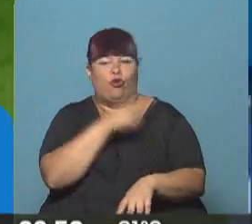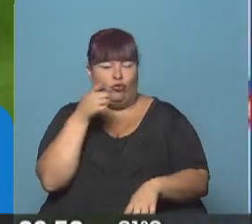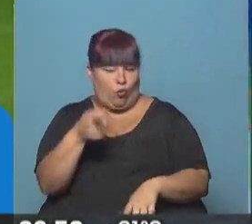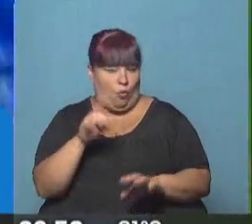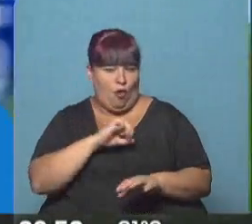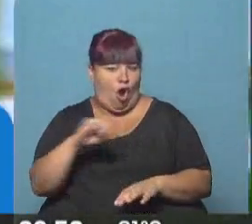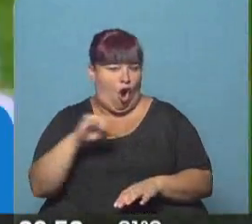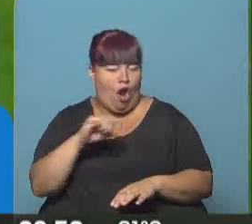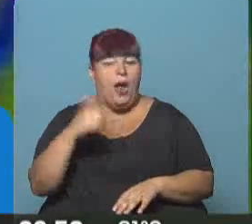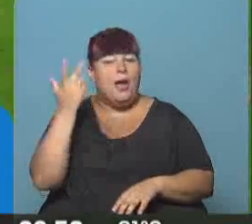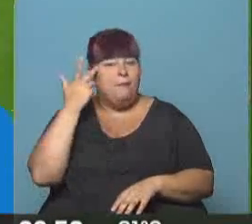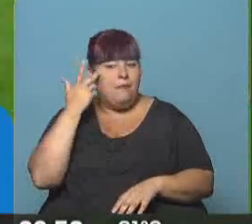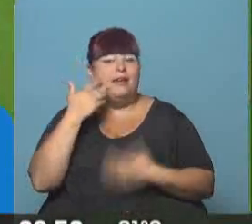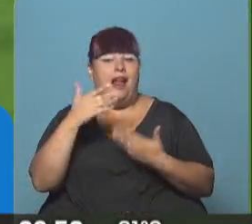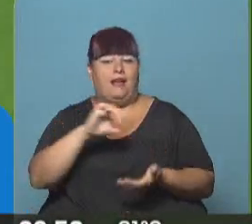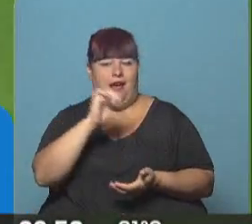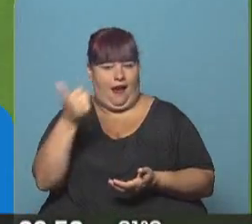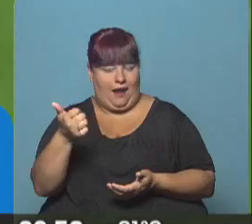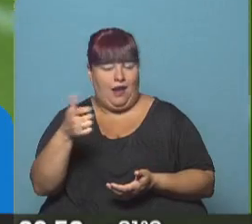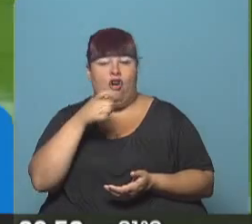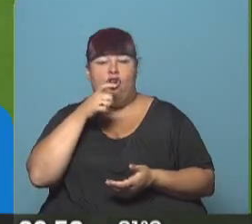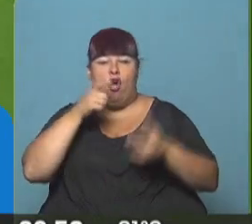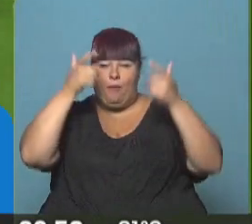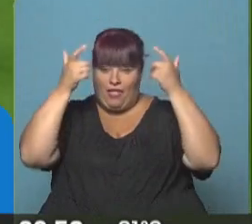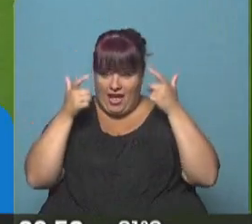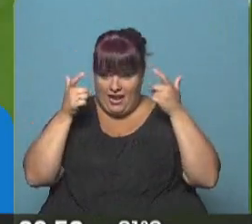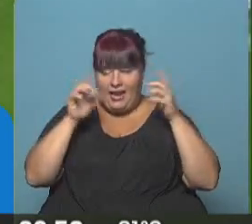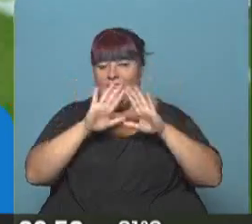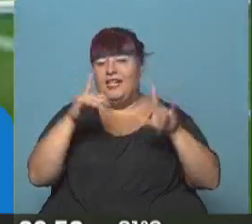este sentido. Messi, la victoria por Copa del Rey, ya semifinalista.